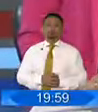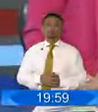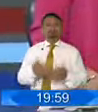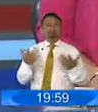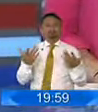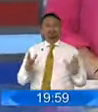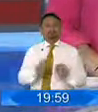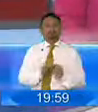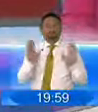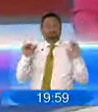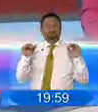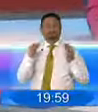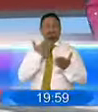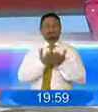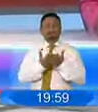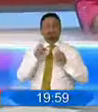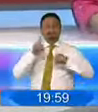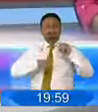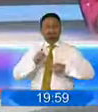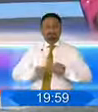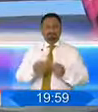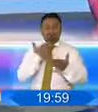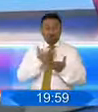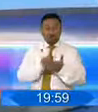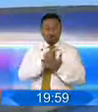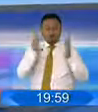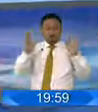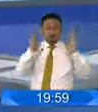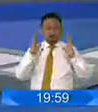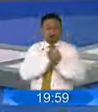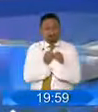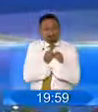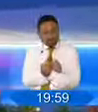Con eso nos despedimos, amigos. Gracias por la compañía,